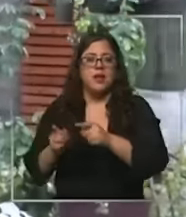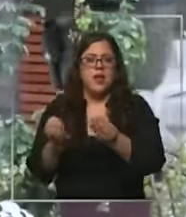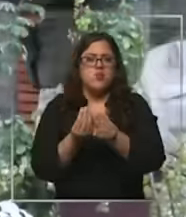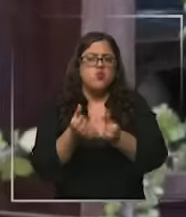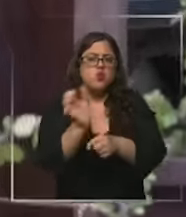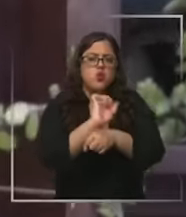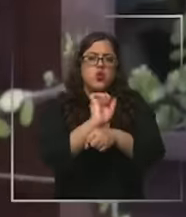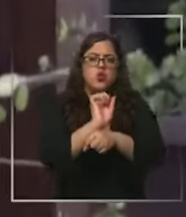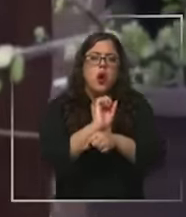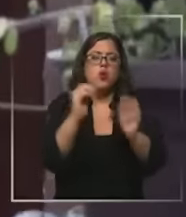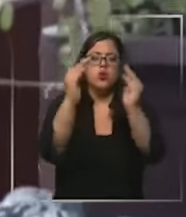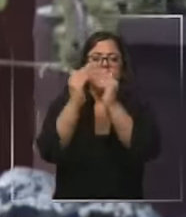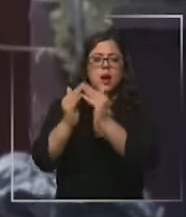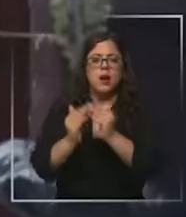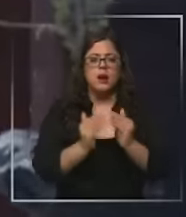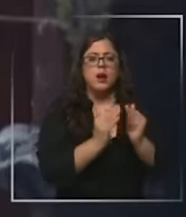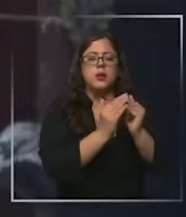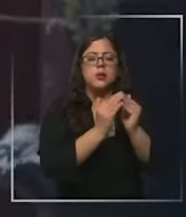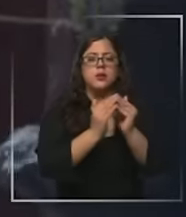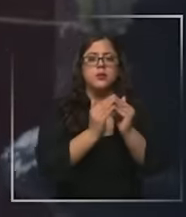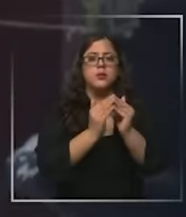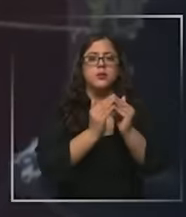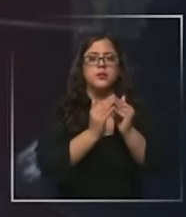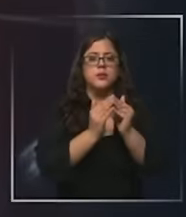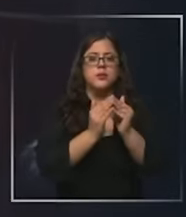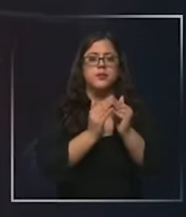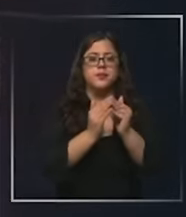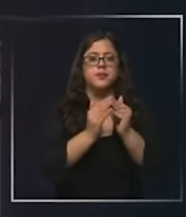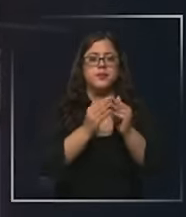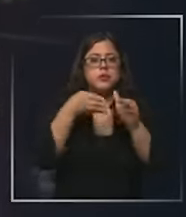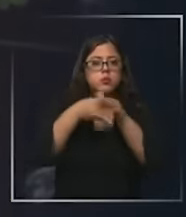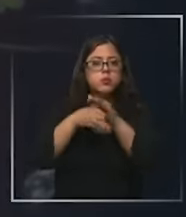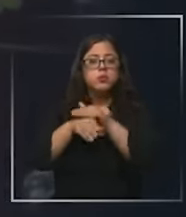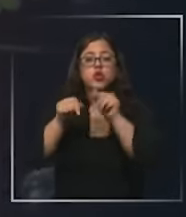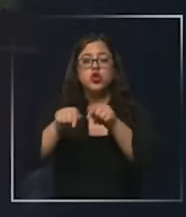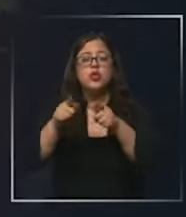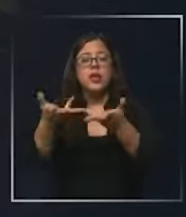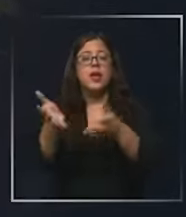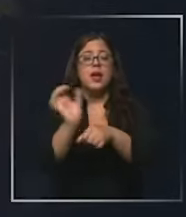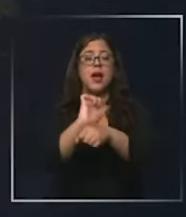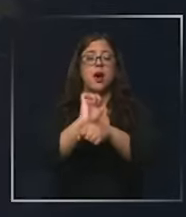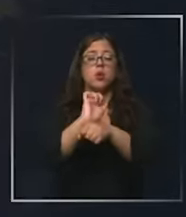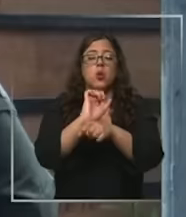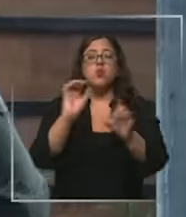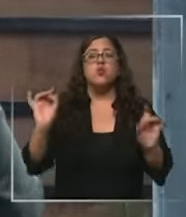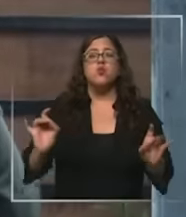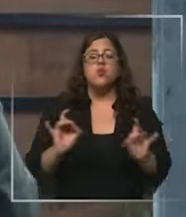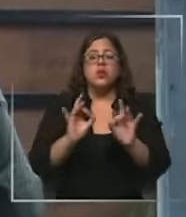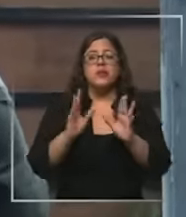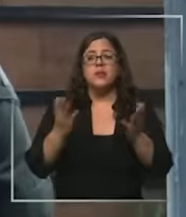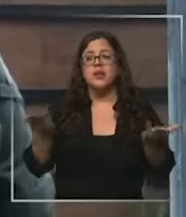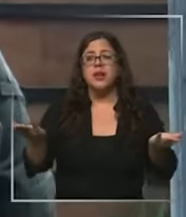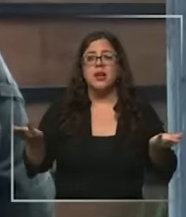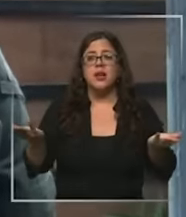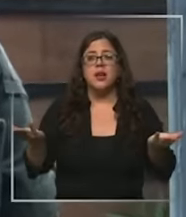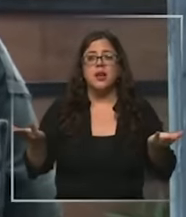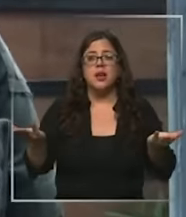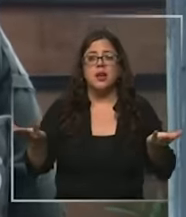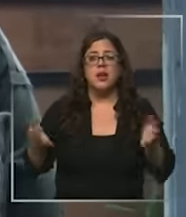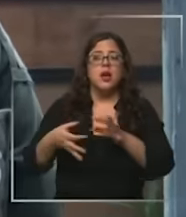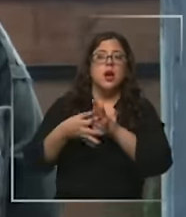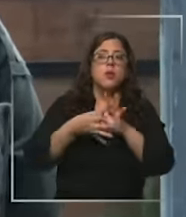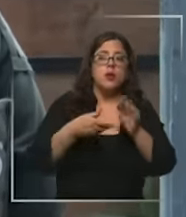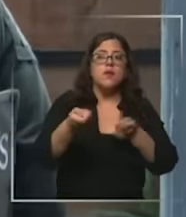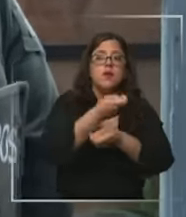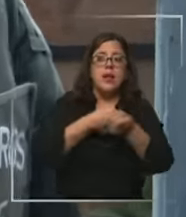vehículos en los inmuebles allanados, así que parte de esos vehículos son propiamente producto de las